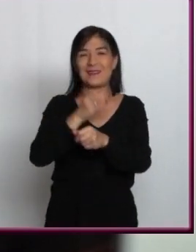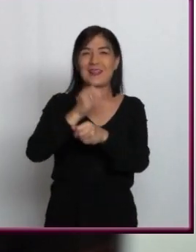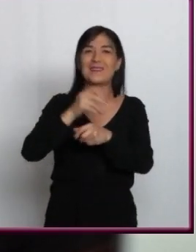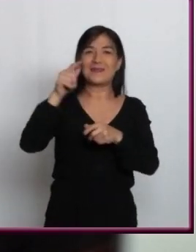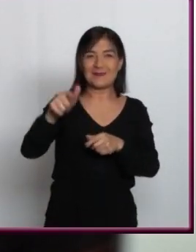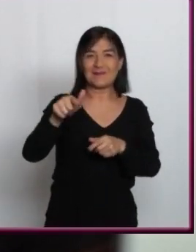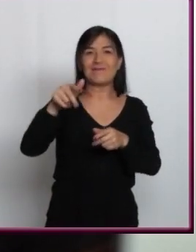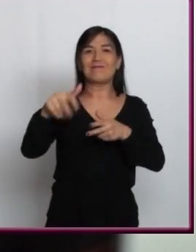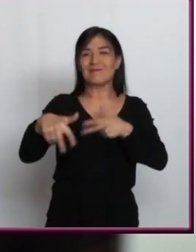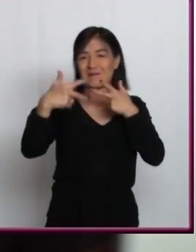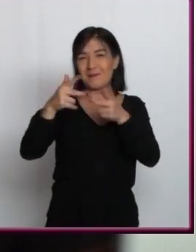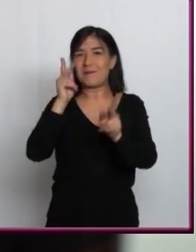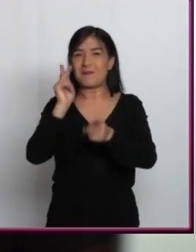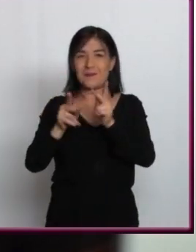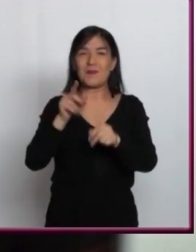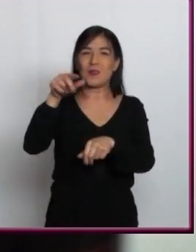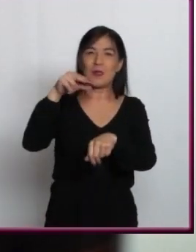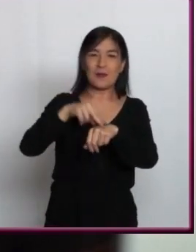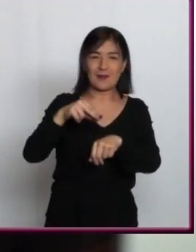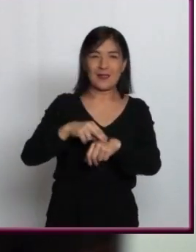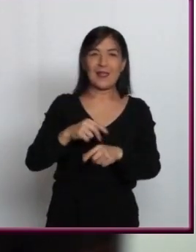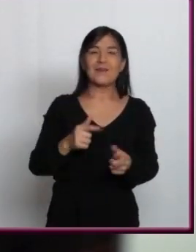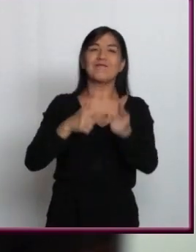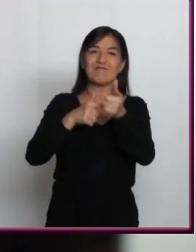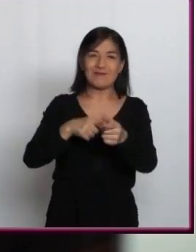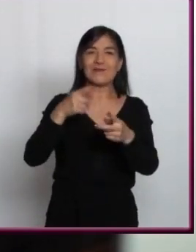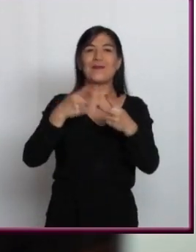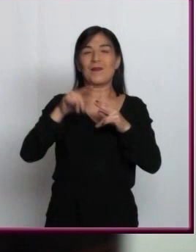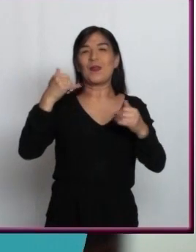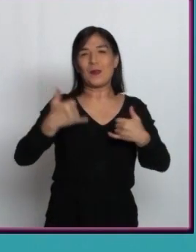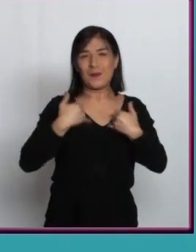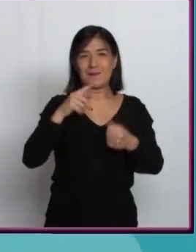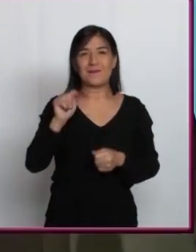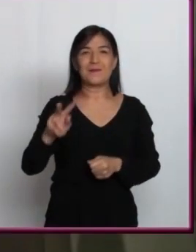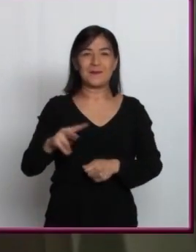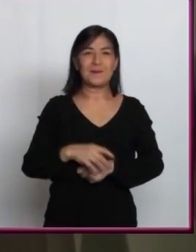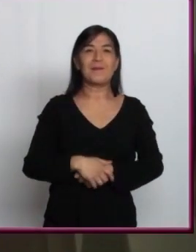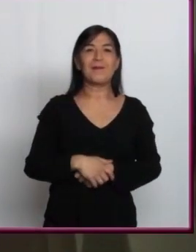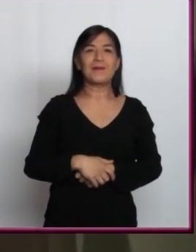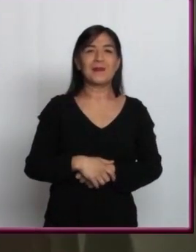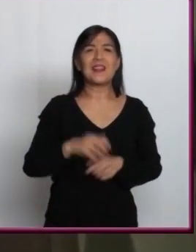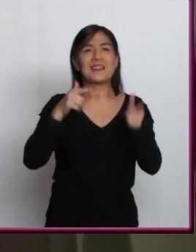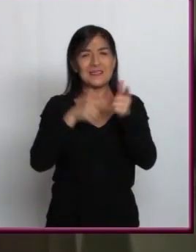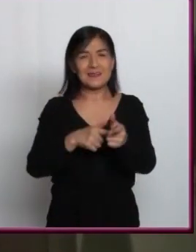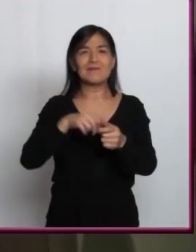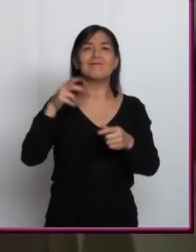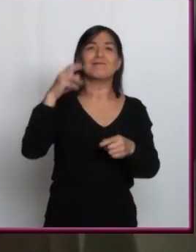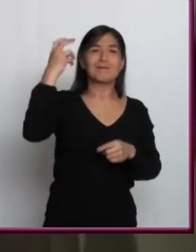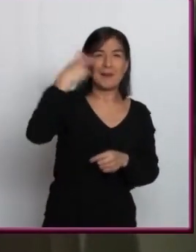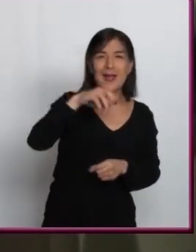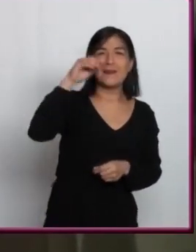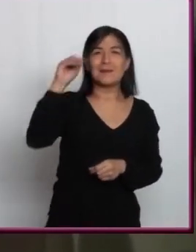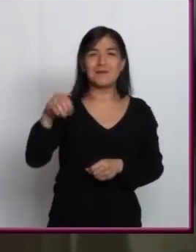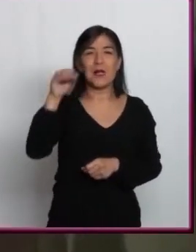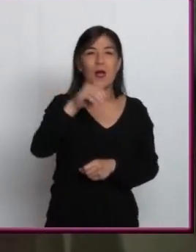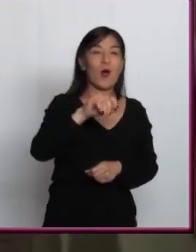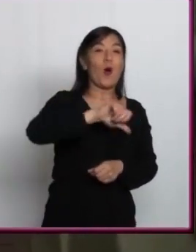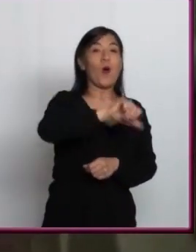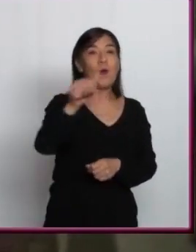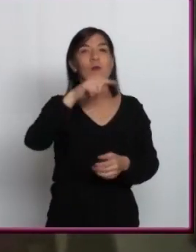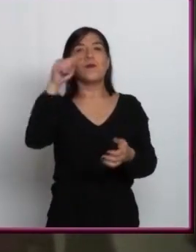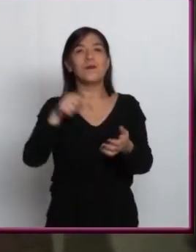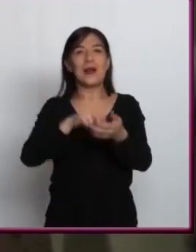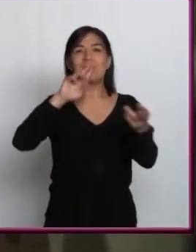doctor Danny Pash, y continuamos en Jóvenes en TV. Sigamos nuestro recorrido asomándonos a otro rincón